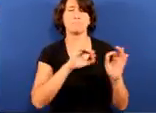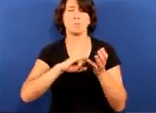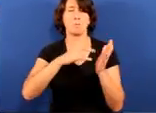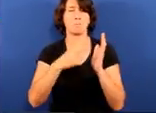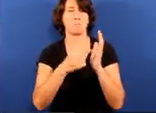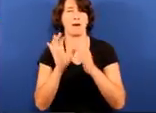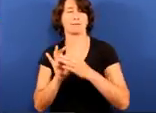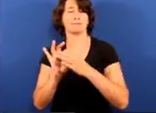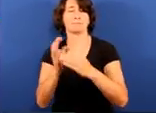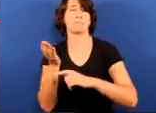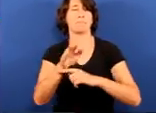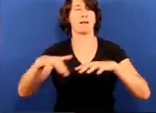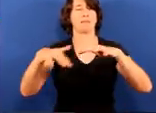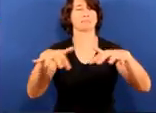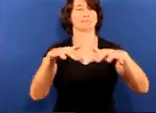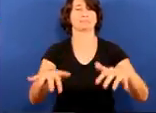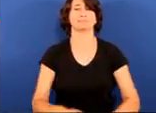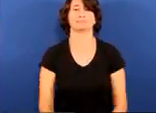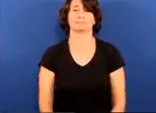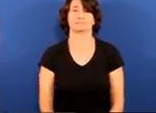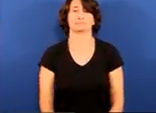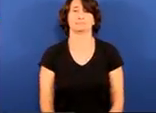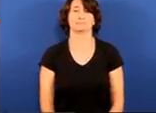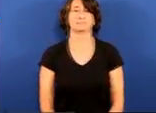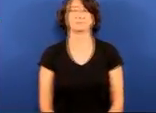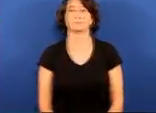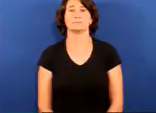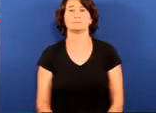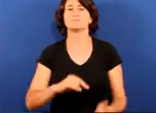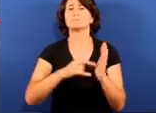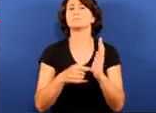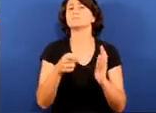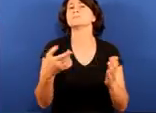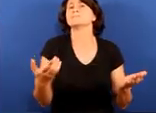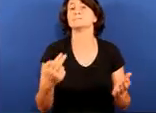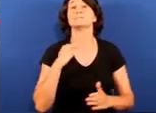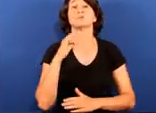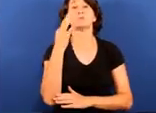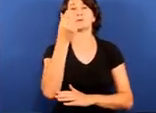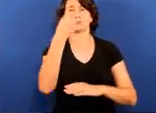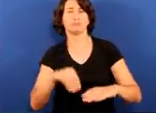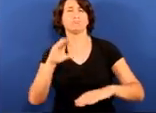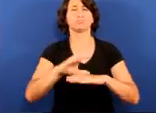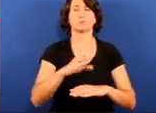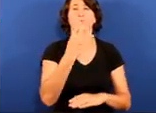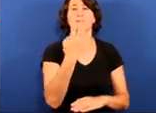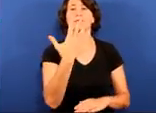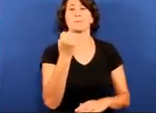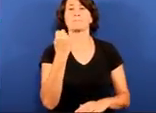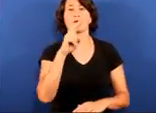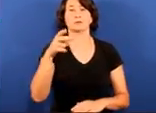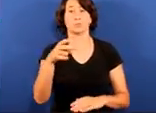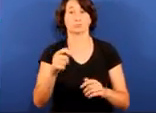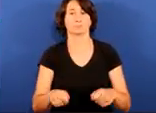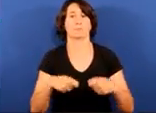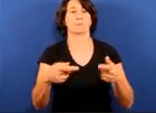la competitividad de la industria turística y mejorar los indicadores clave del turismo: entradas, pernoctaciones, estancia media y